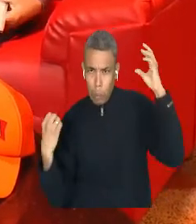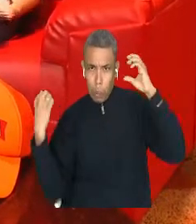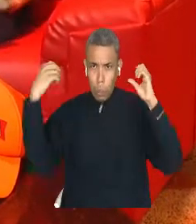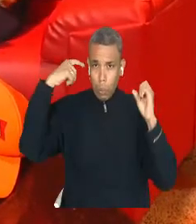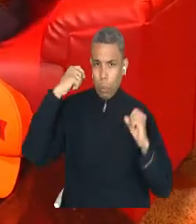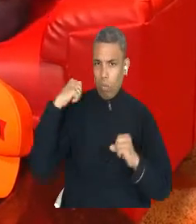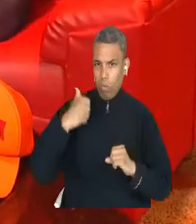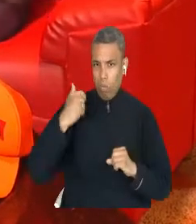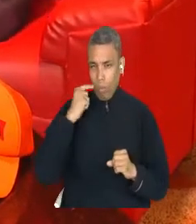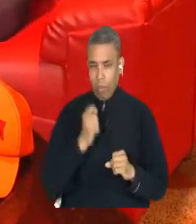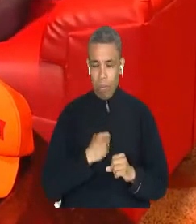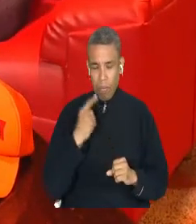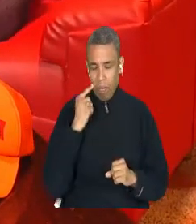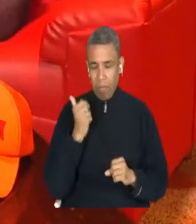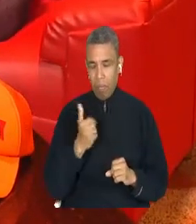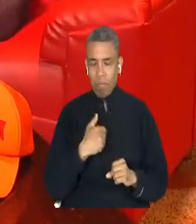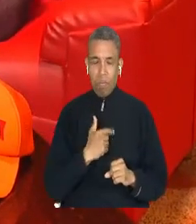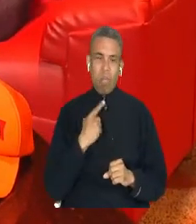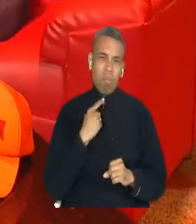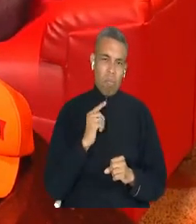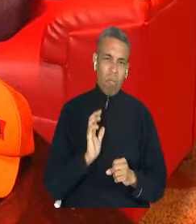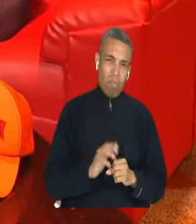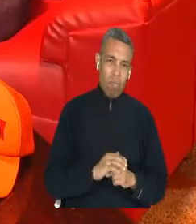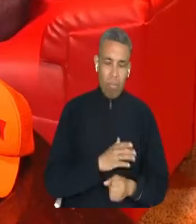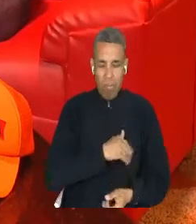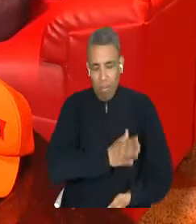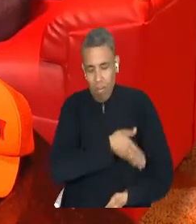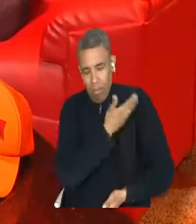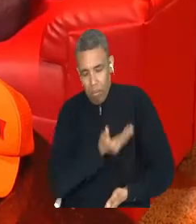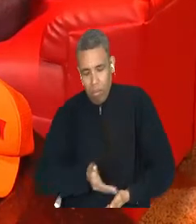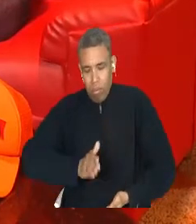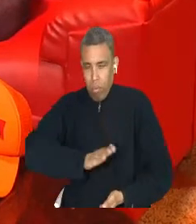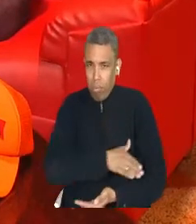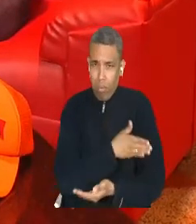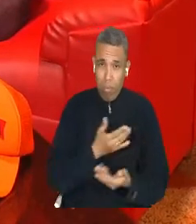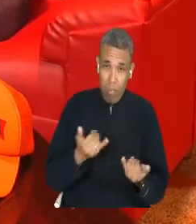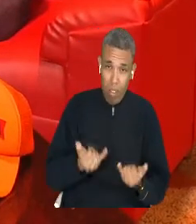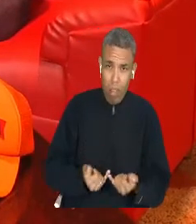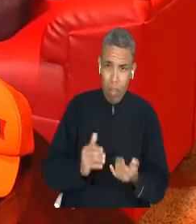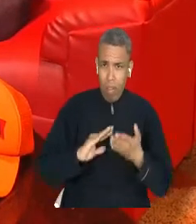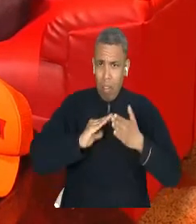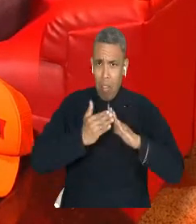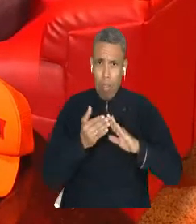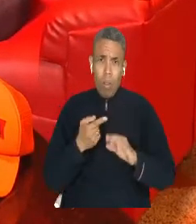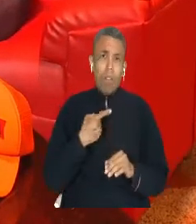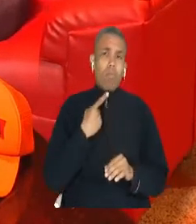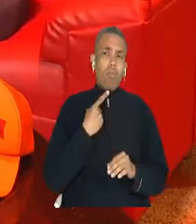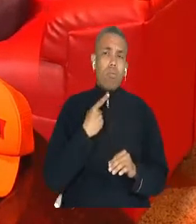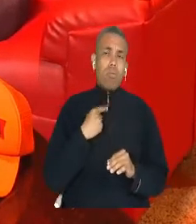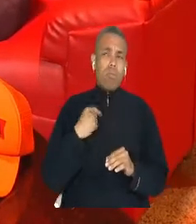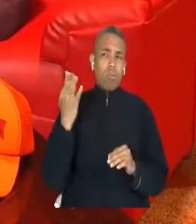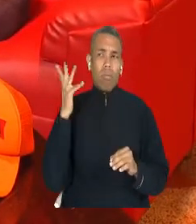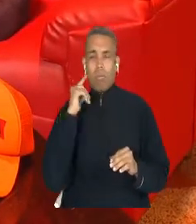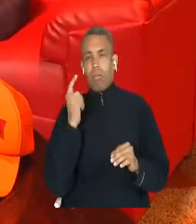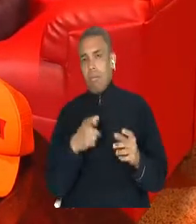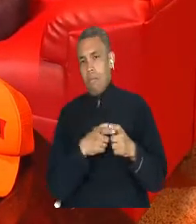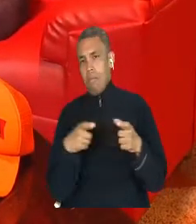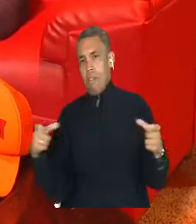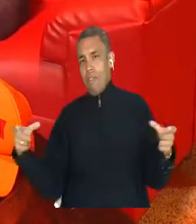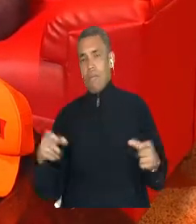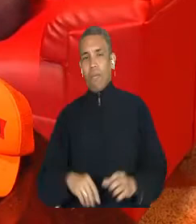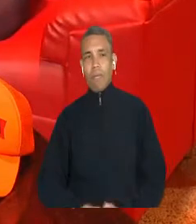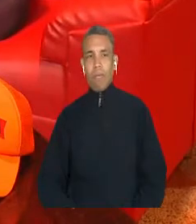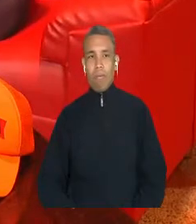es muy discotequera y muy chévere, que pues desde ya ha tenido muy buena aceptación en el público. Bueno, entonces, por supuesto,